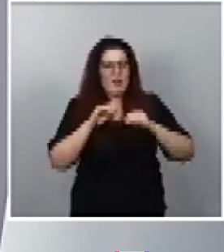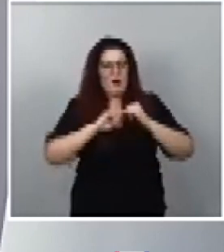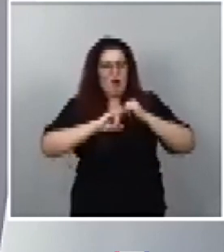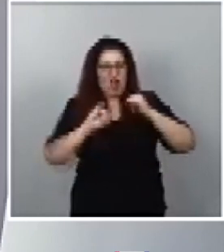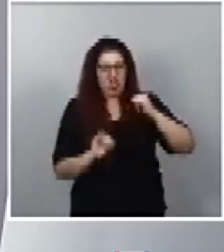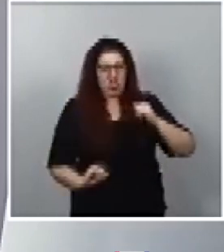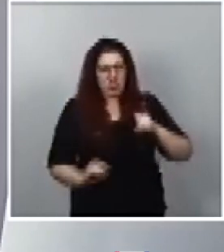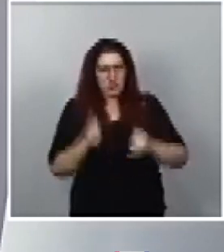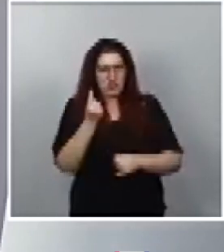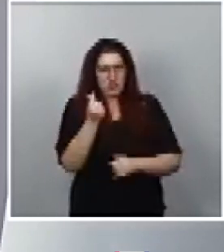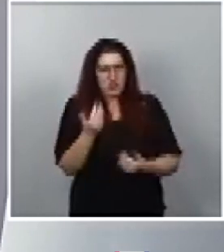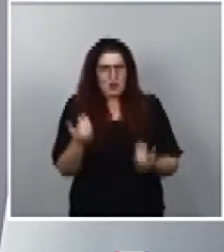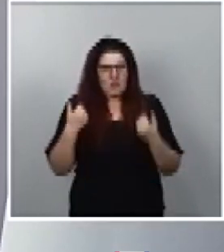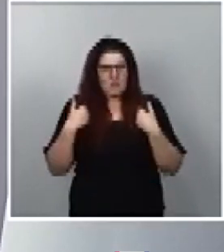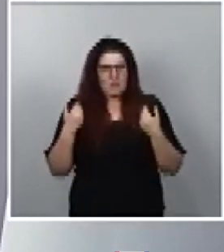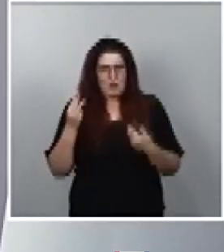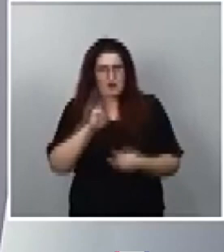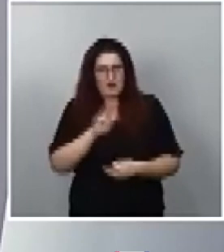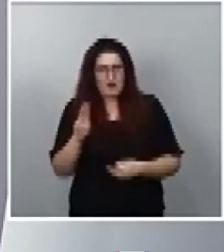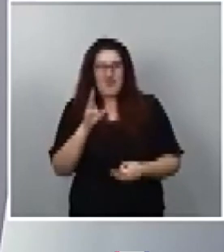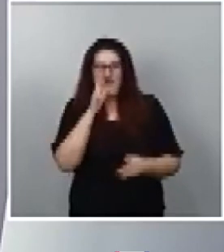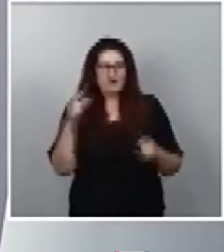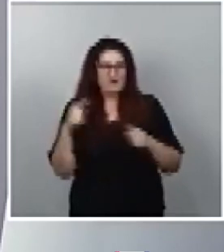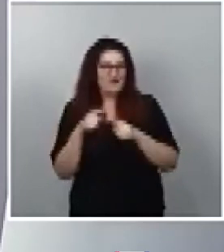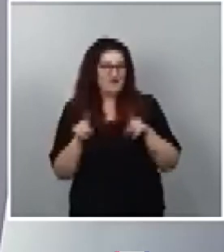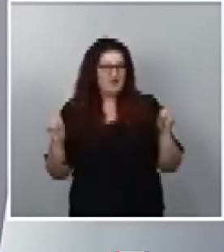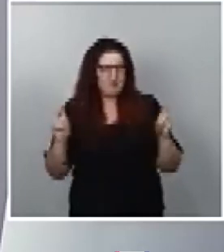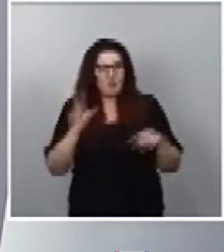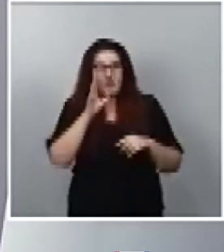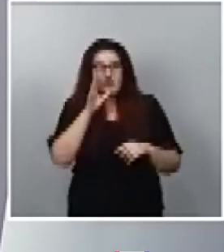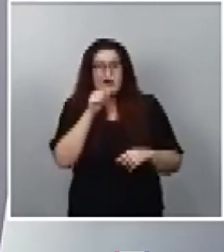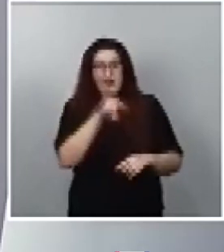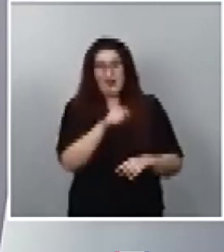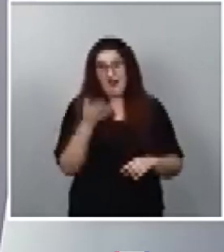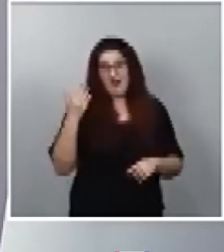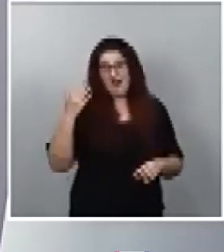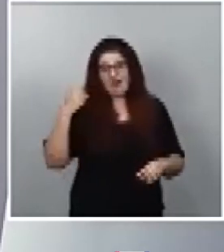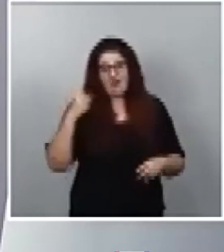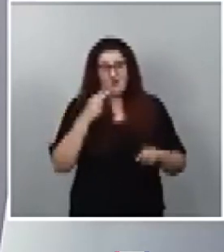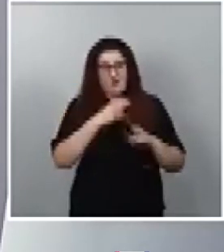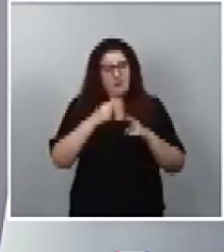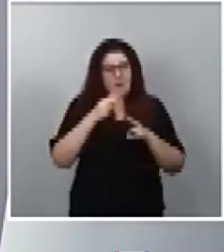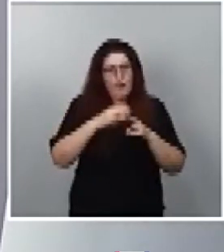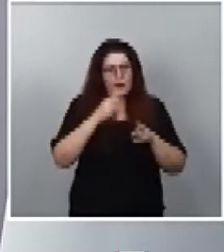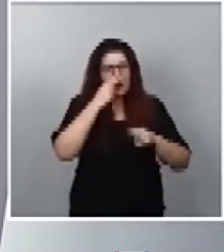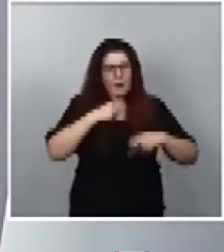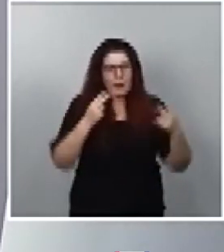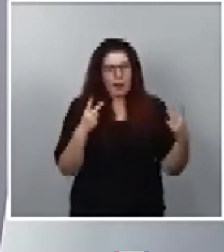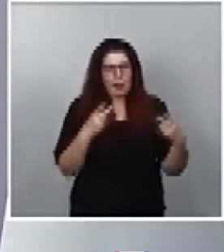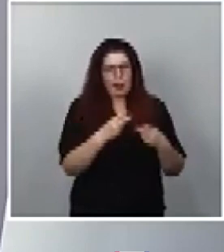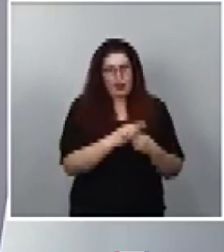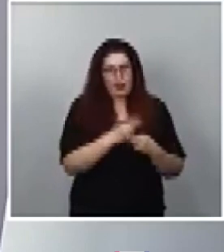eh gobernó el partido popular que significaba que el recorte de la política pública la